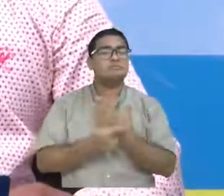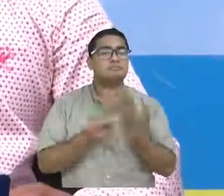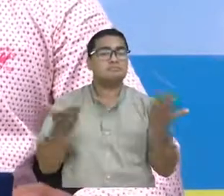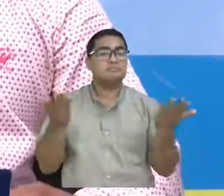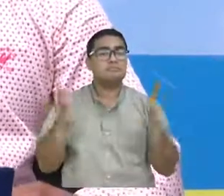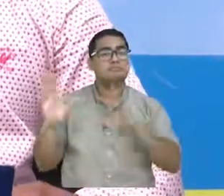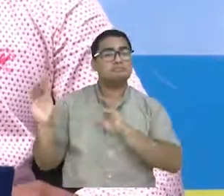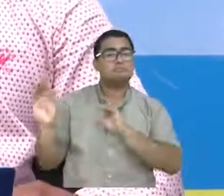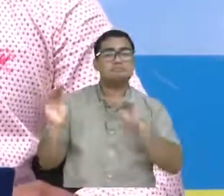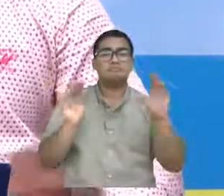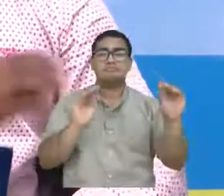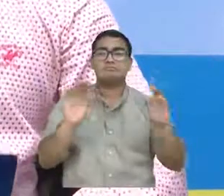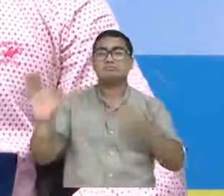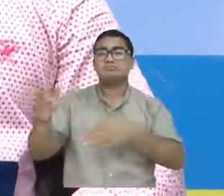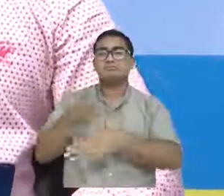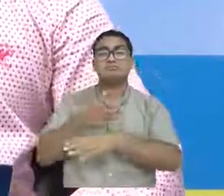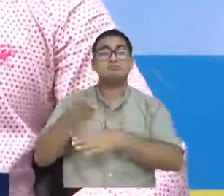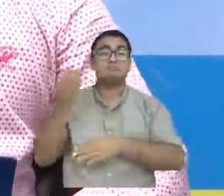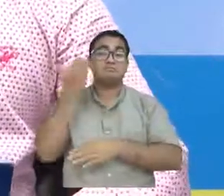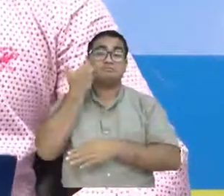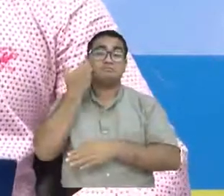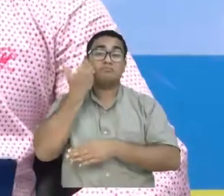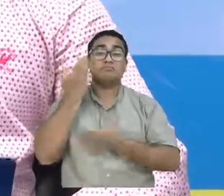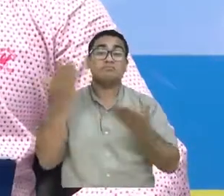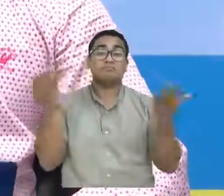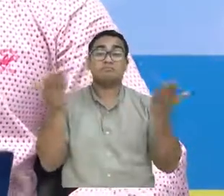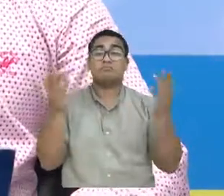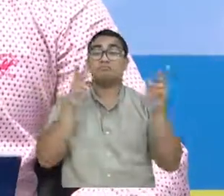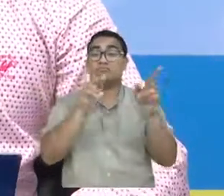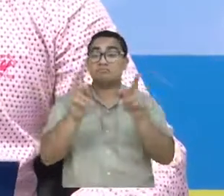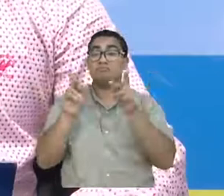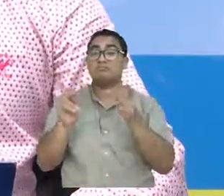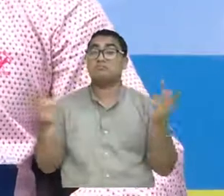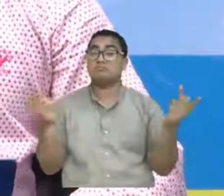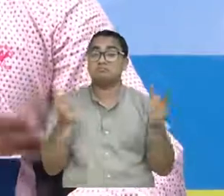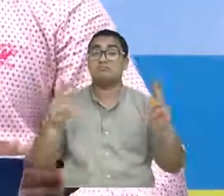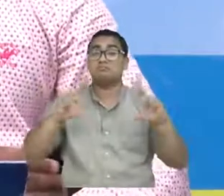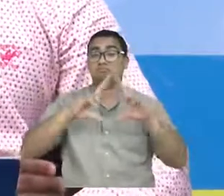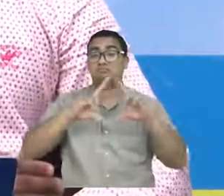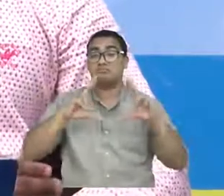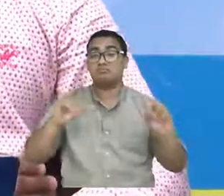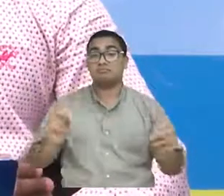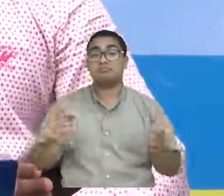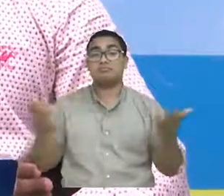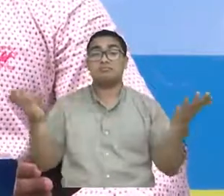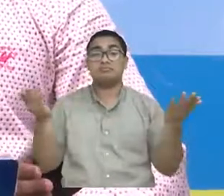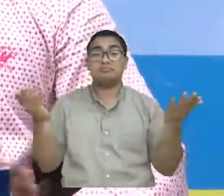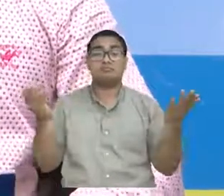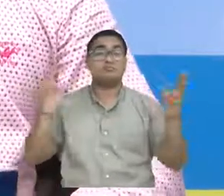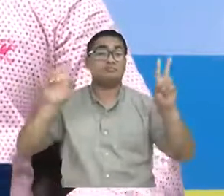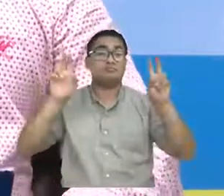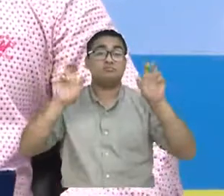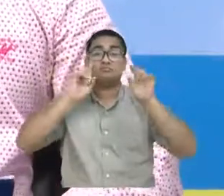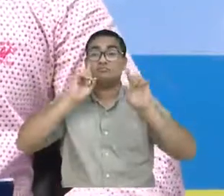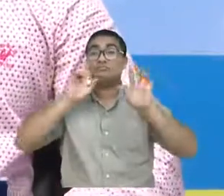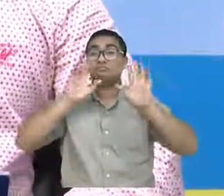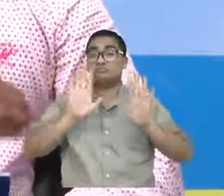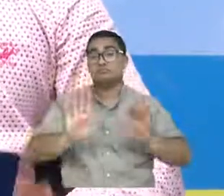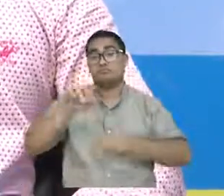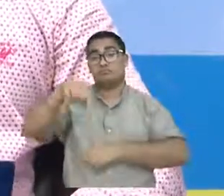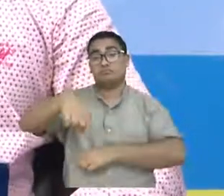los diferentes padecimientos que afectan a la población nicaragüense, sobre todo enmarcado en la prevención.